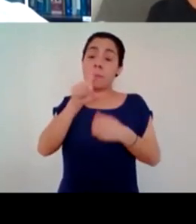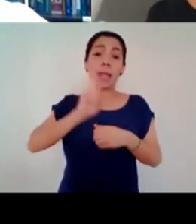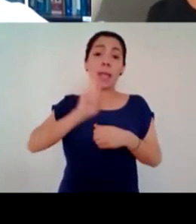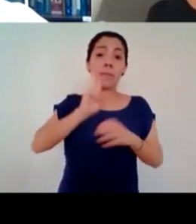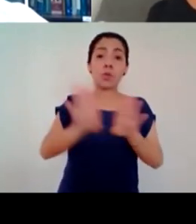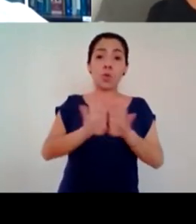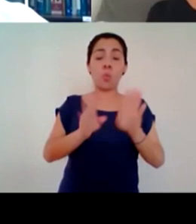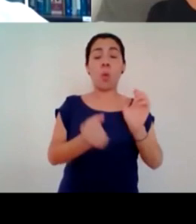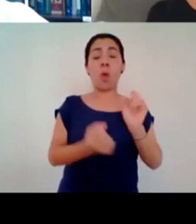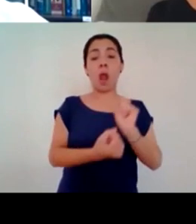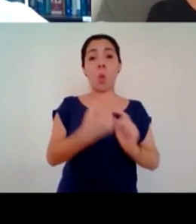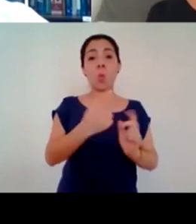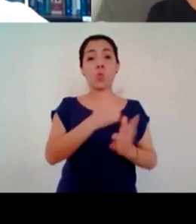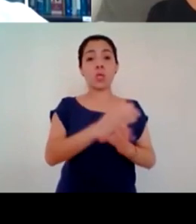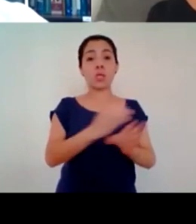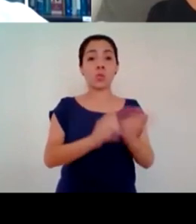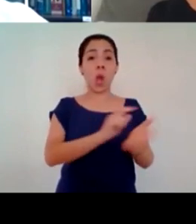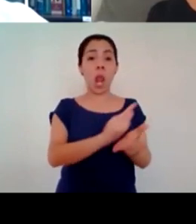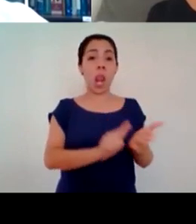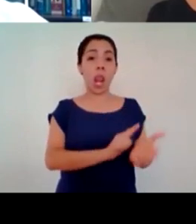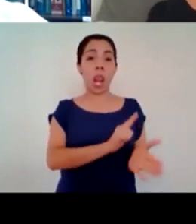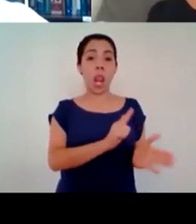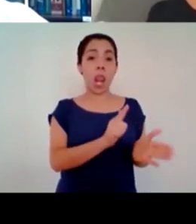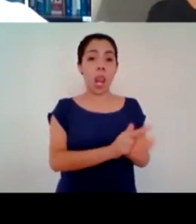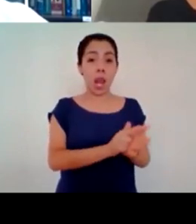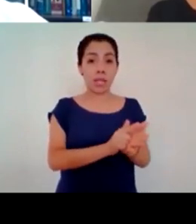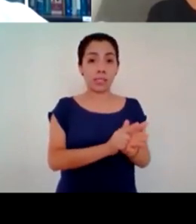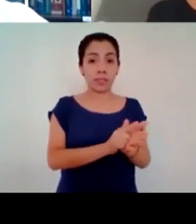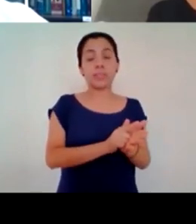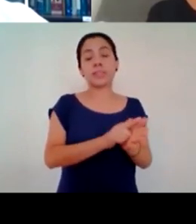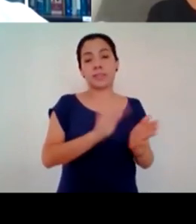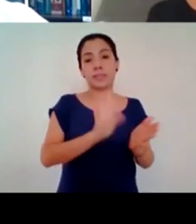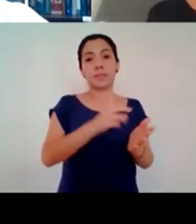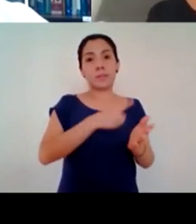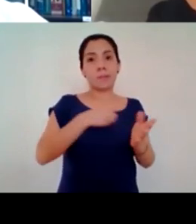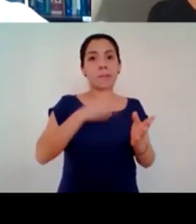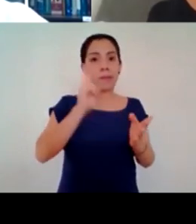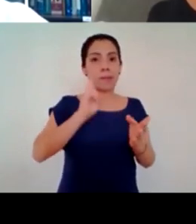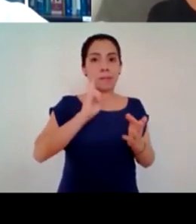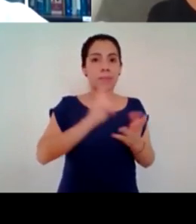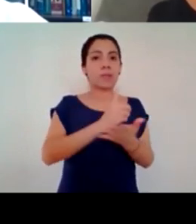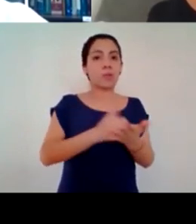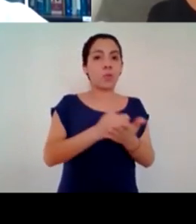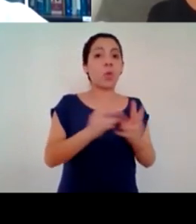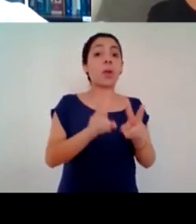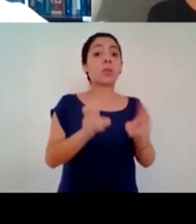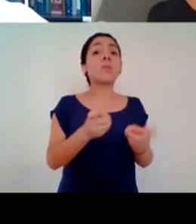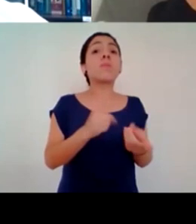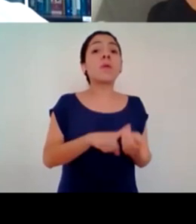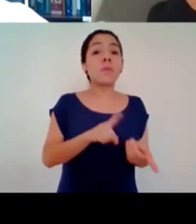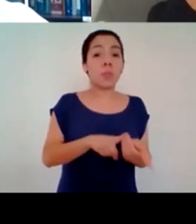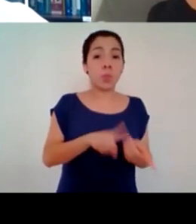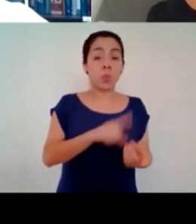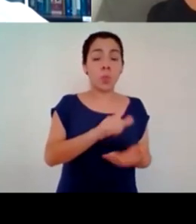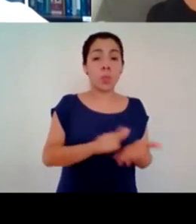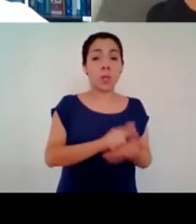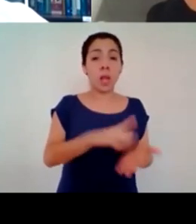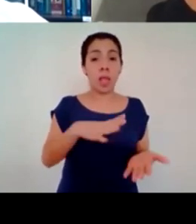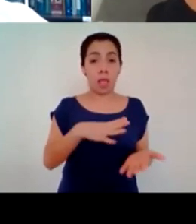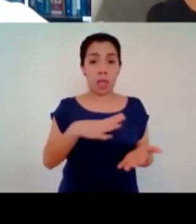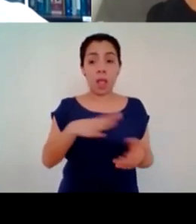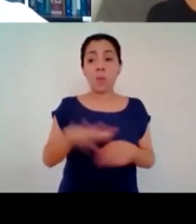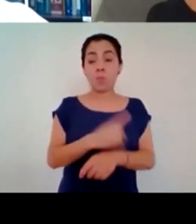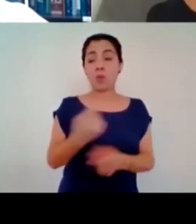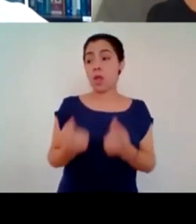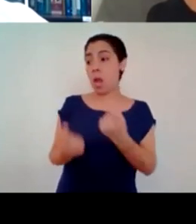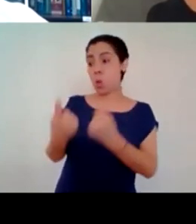Martín, lo desechables que son los chavos. Entonces, a los 8, 9, 10 años de edad los vuelven adictos a drogas, los